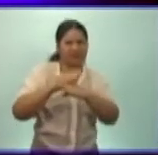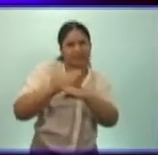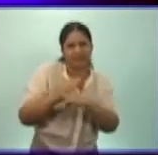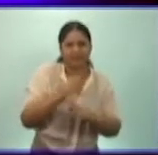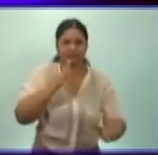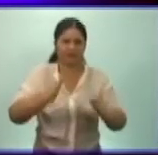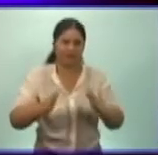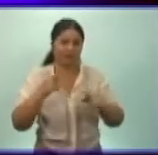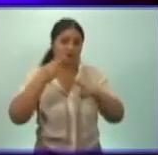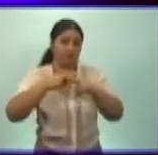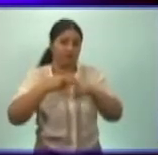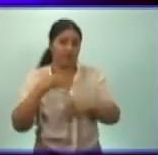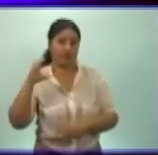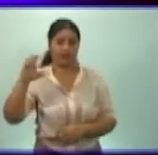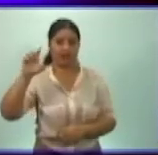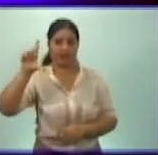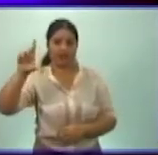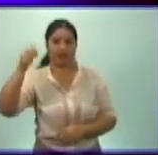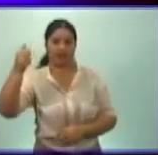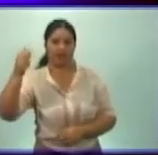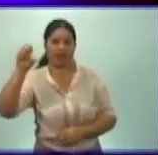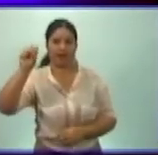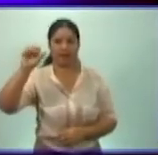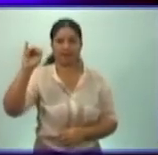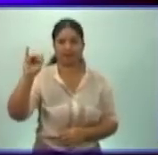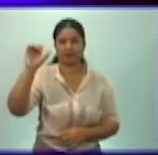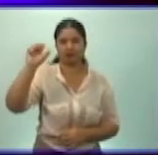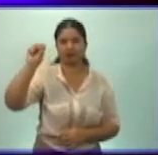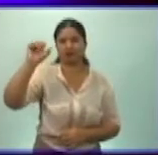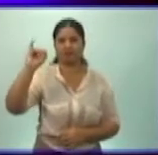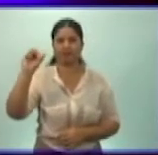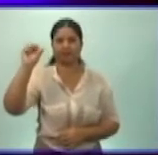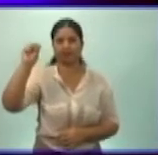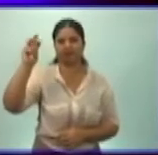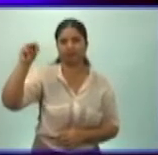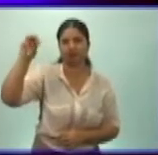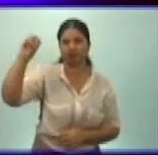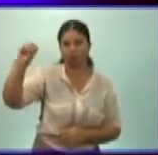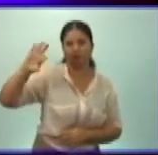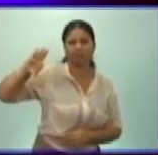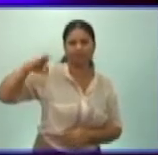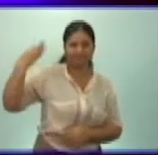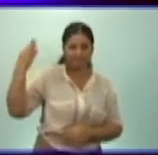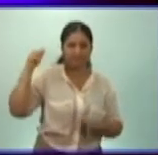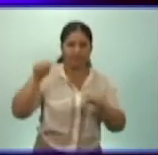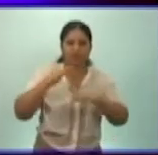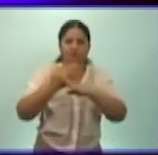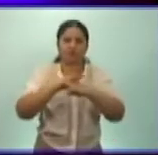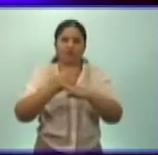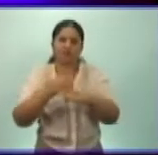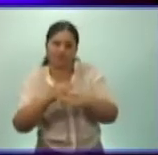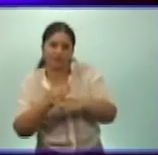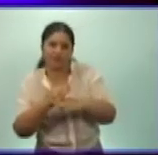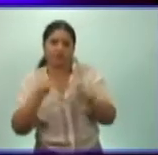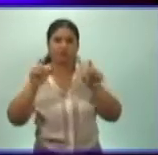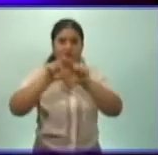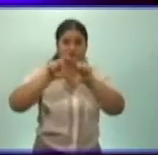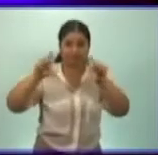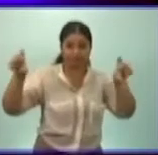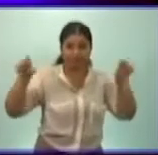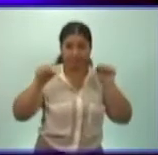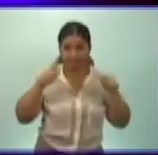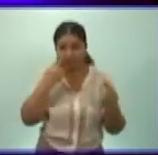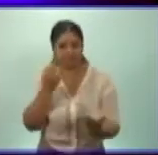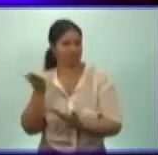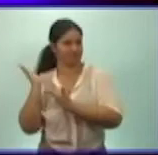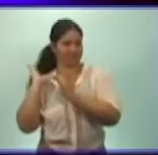clasicismo francés. Veamos entonces que el clasicismo francés, en primer lugar, este